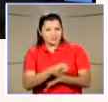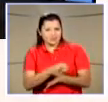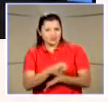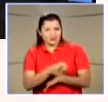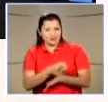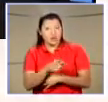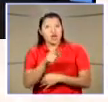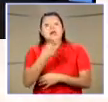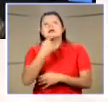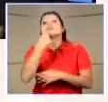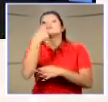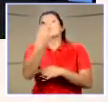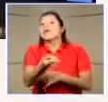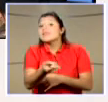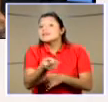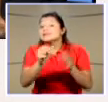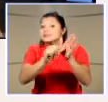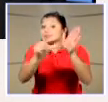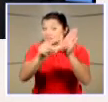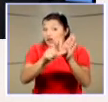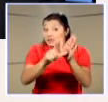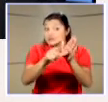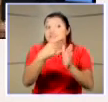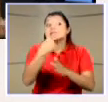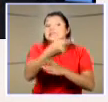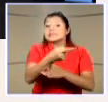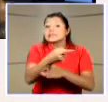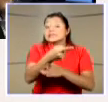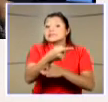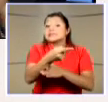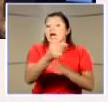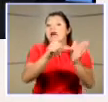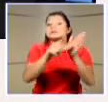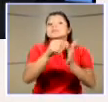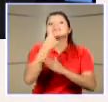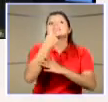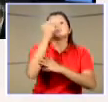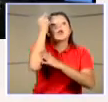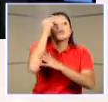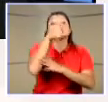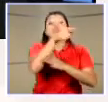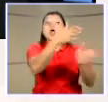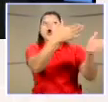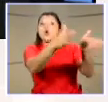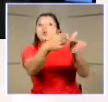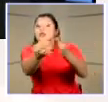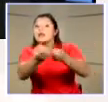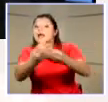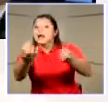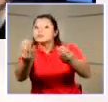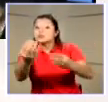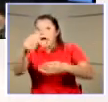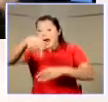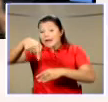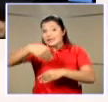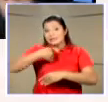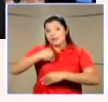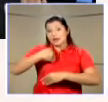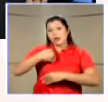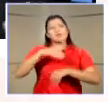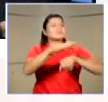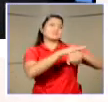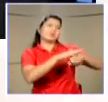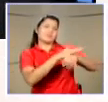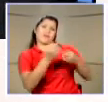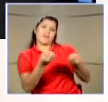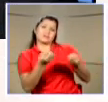lo que está diciéndole la Asamblea al Poder Ejecutivo es: ordénese, aquí tiene gastos extra, ordénese, por favor. O